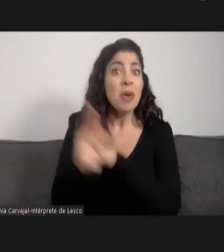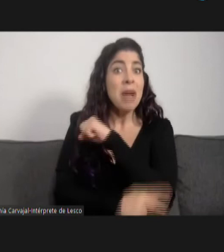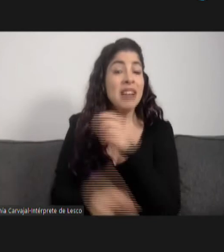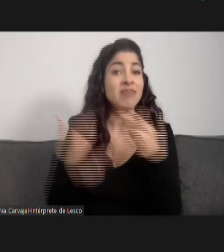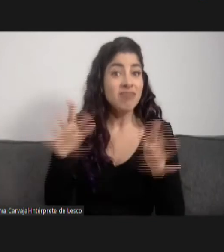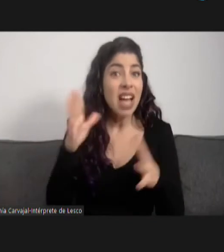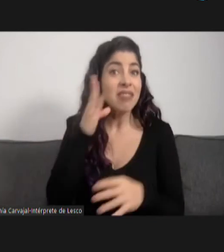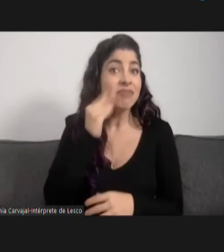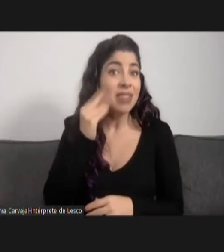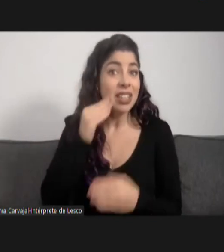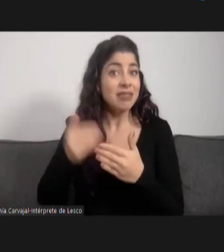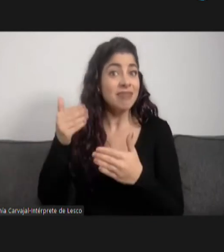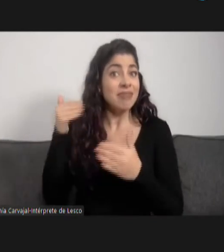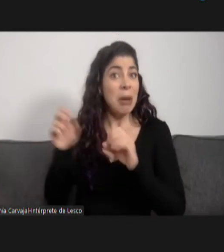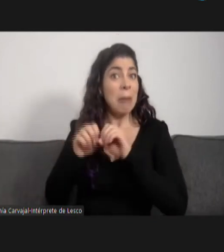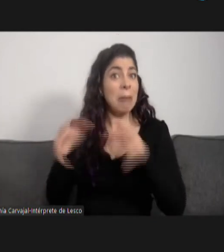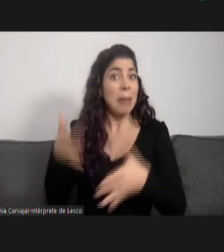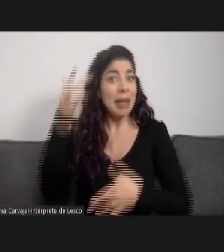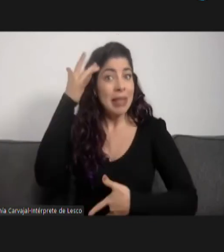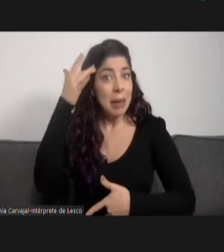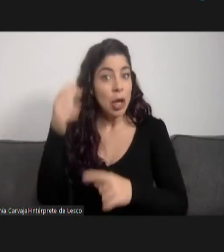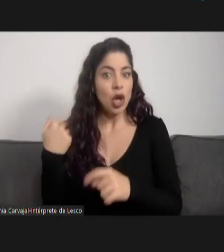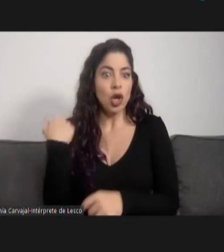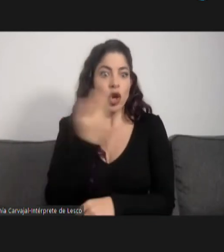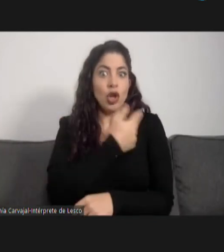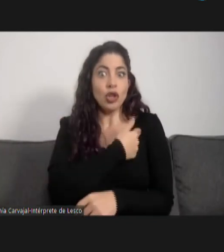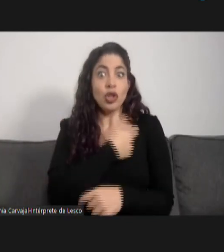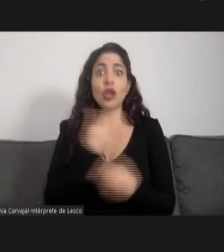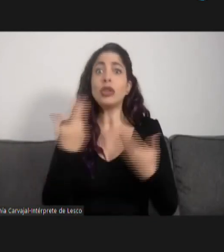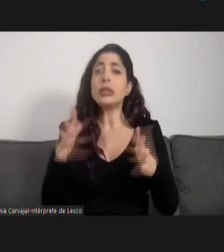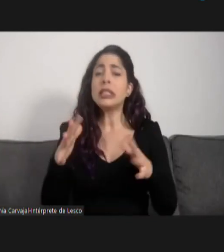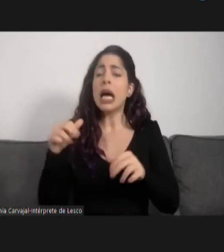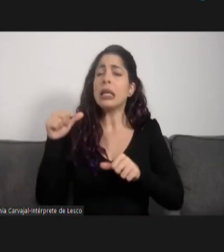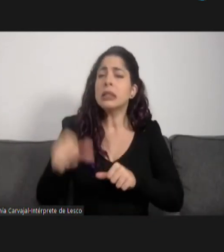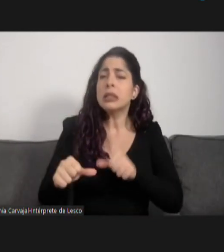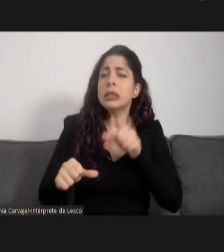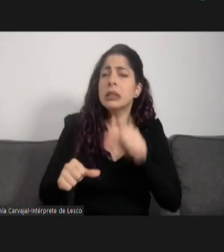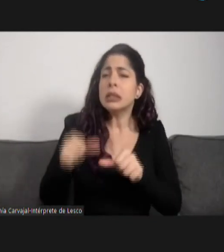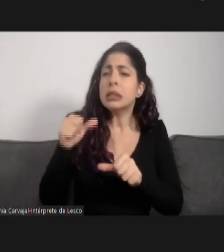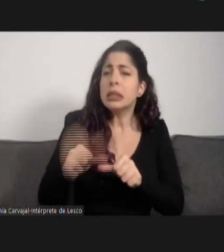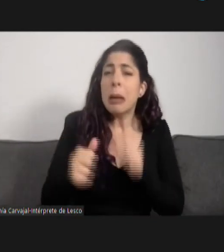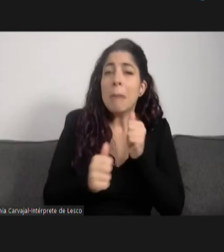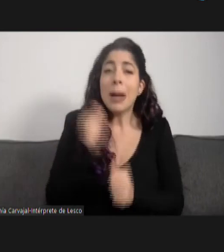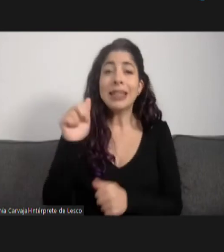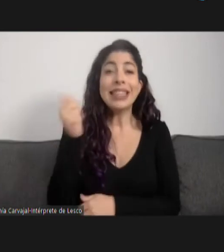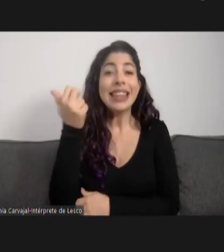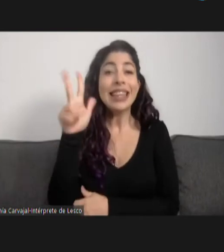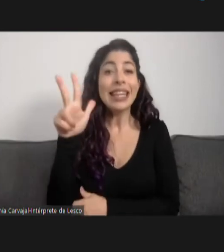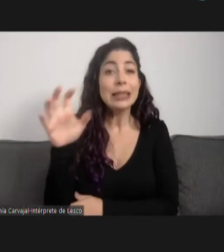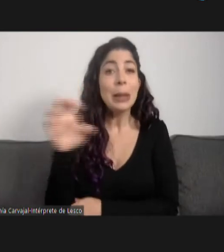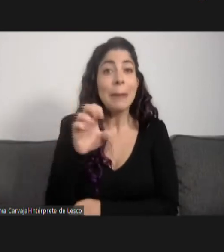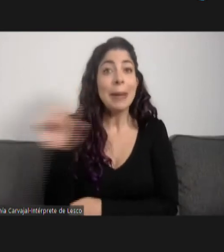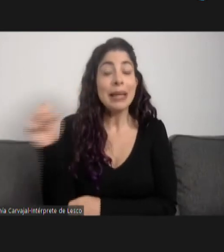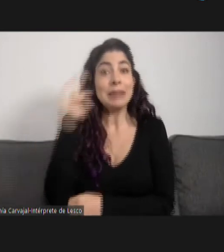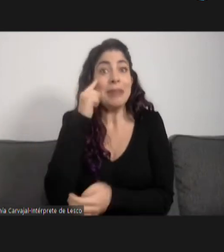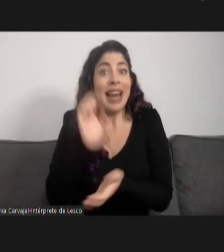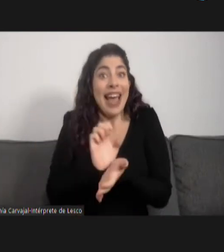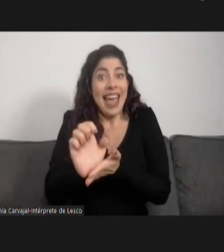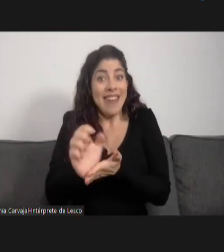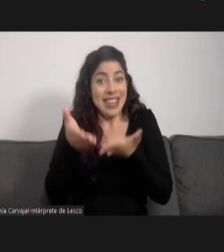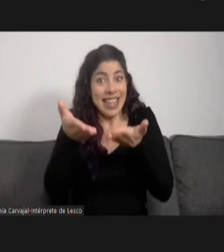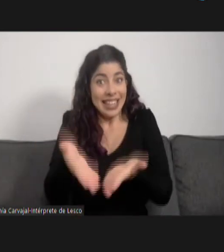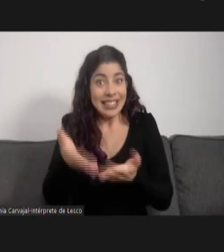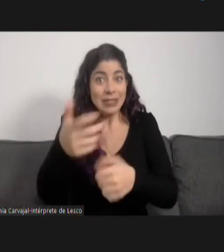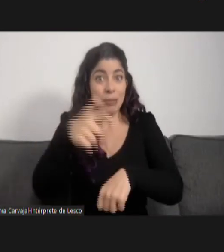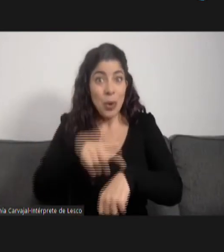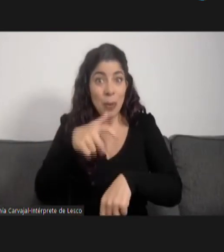en la pandemia. Nosotros ya, lamentablemente, después de que hicimos un esfuerzo enorme de más de 13 meses para no llegar a este punto